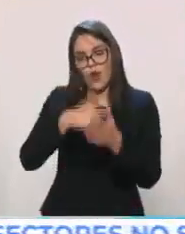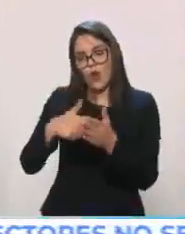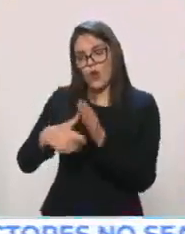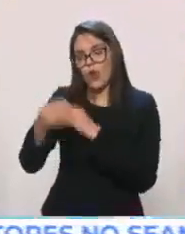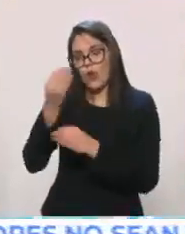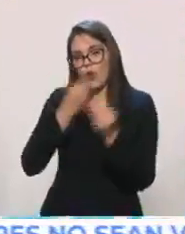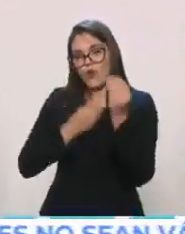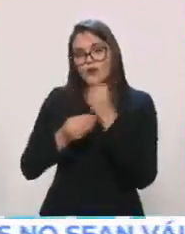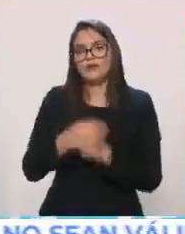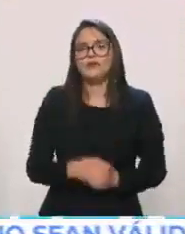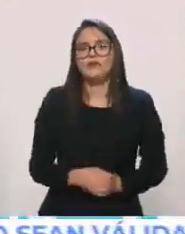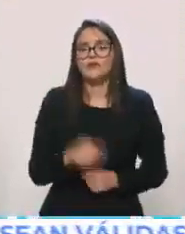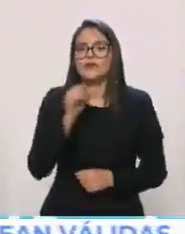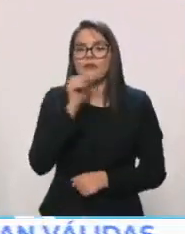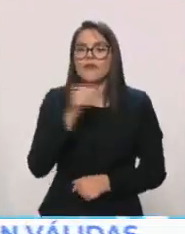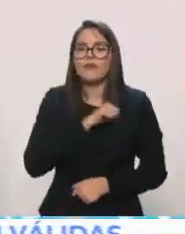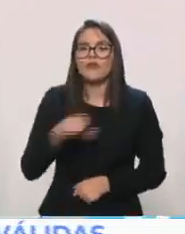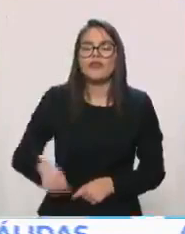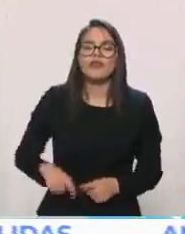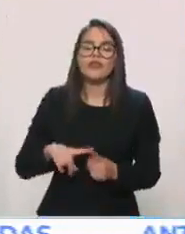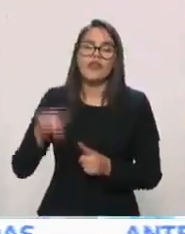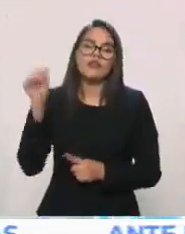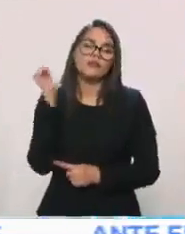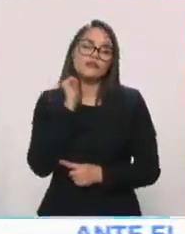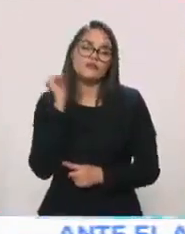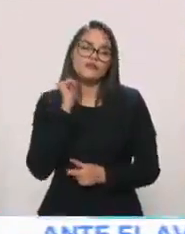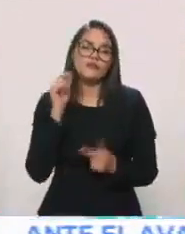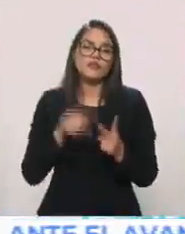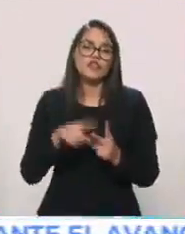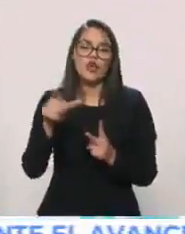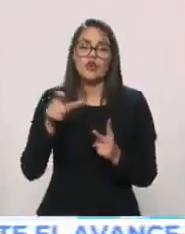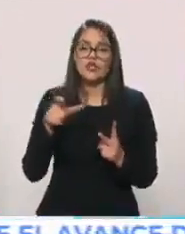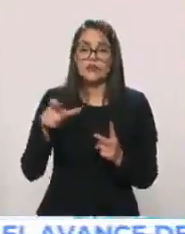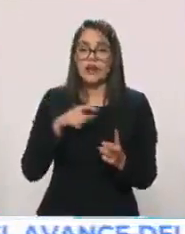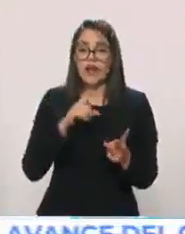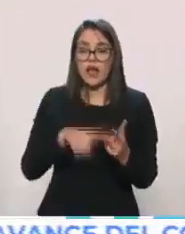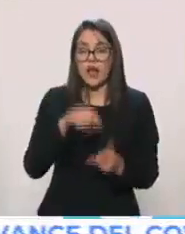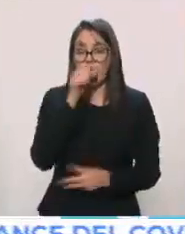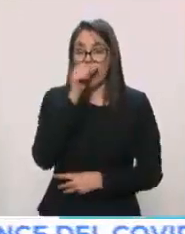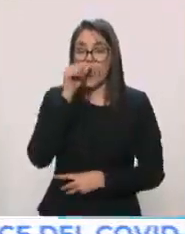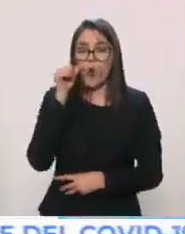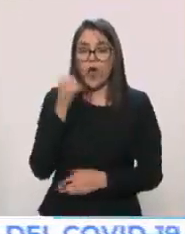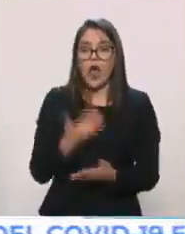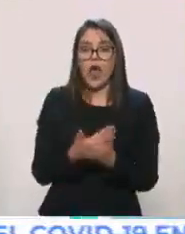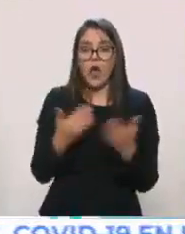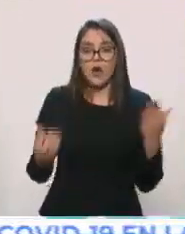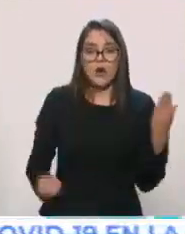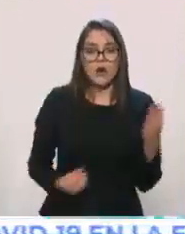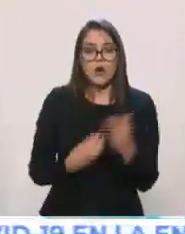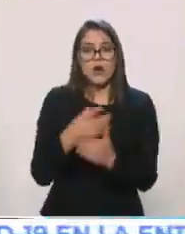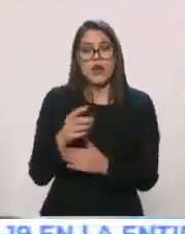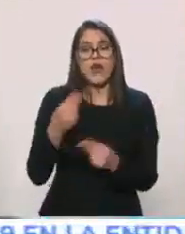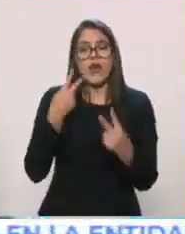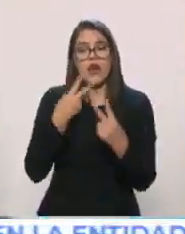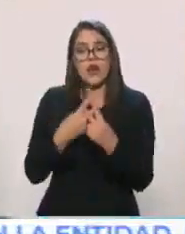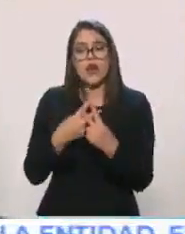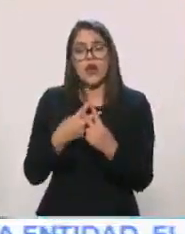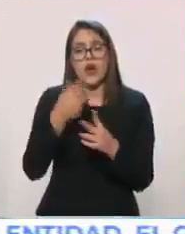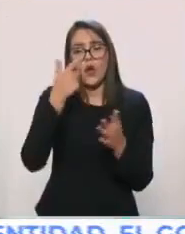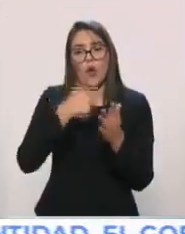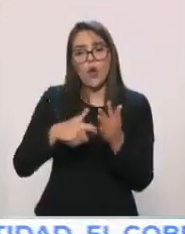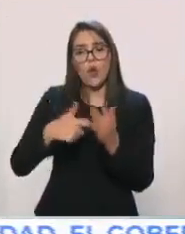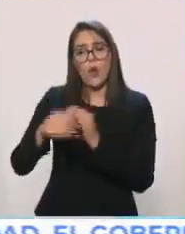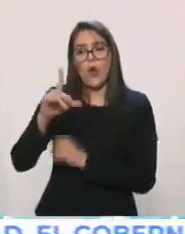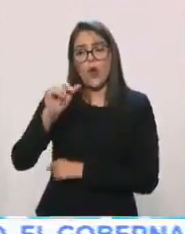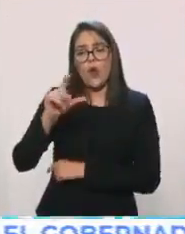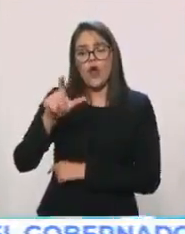las alcaldías Azcapotzalco, Xochimilco y Benito Juárez se incentiva la iniciativa #consume local y #pide